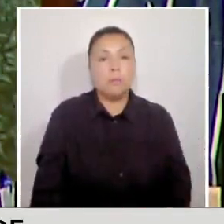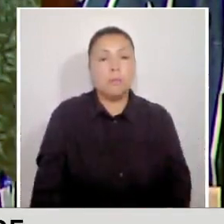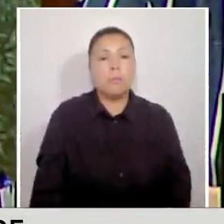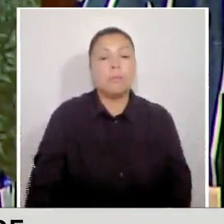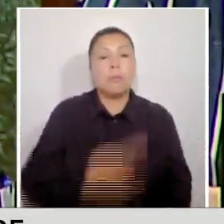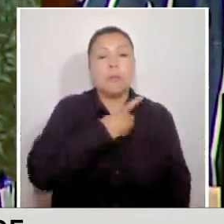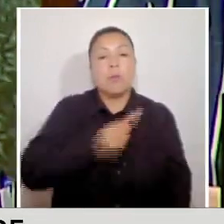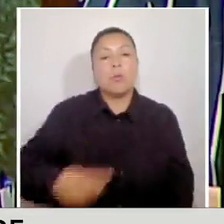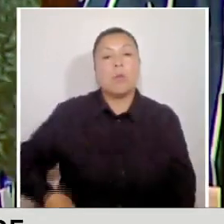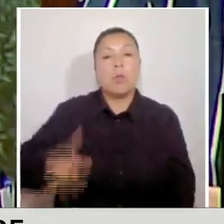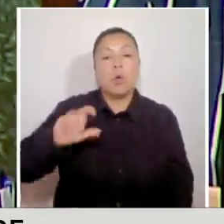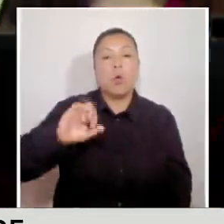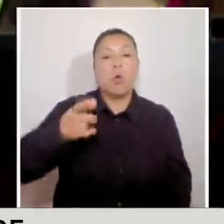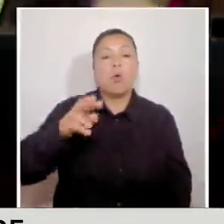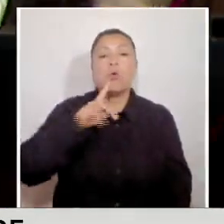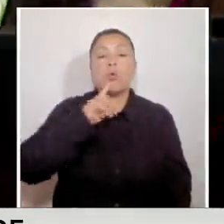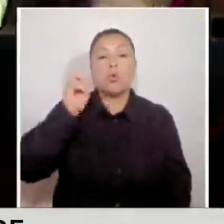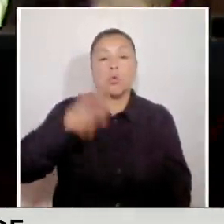tiene la